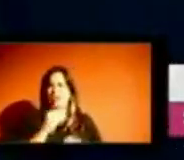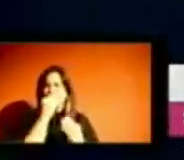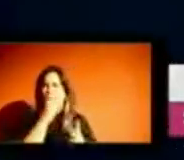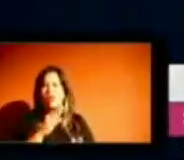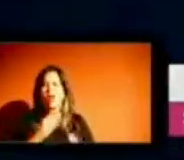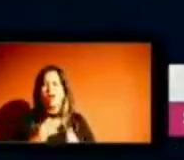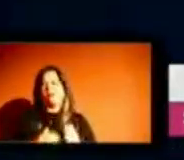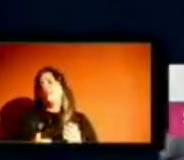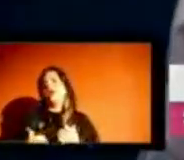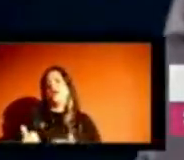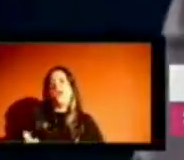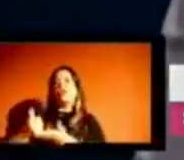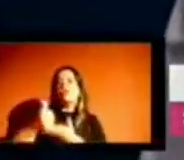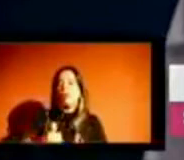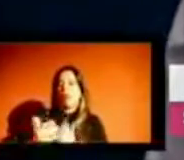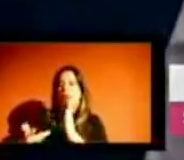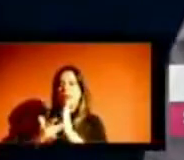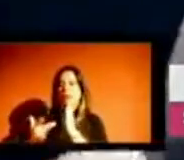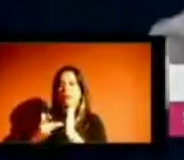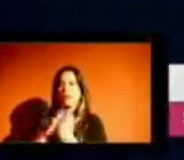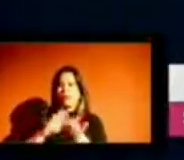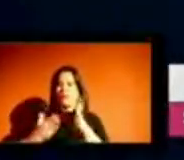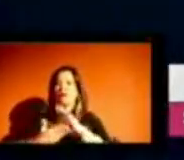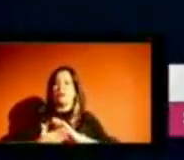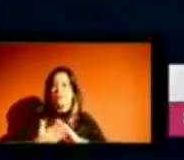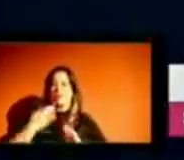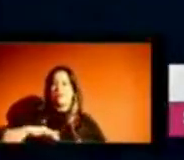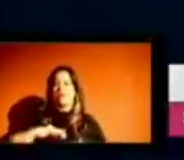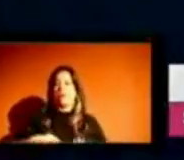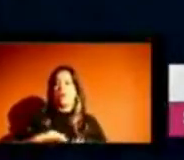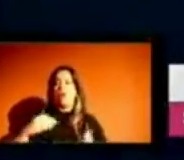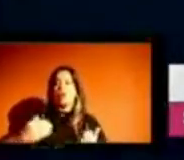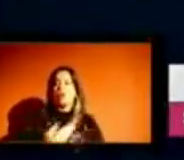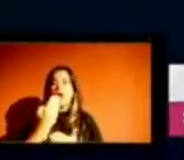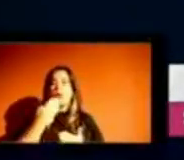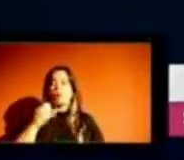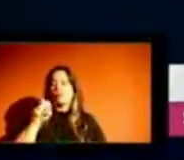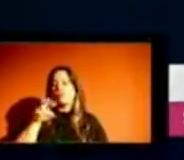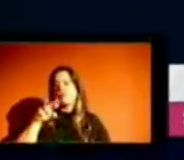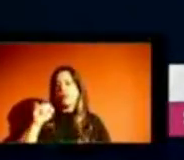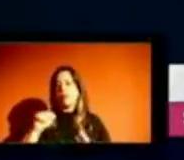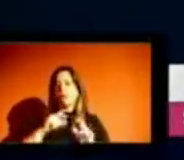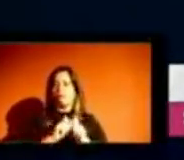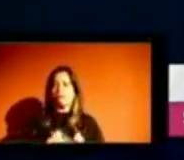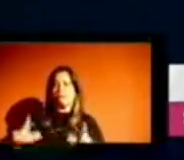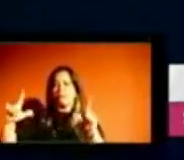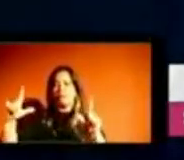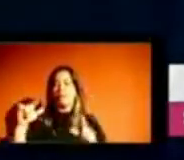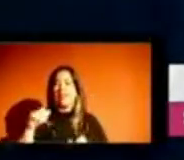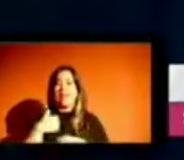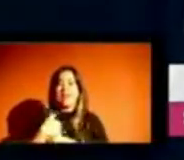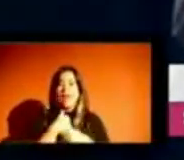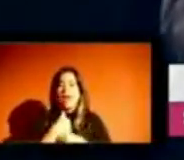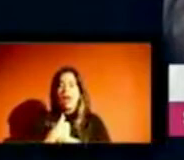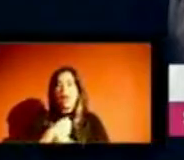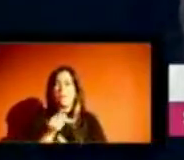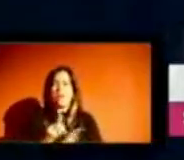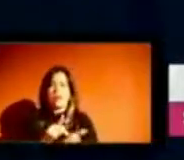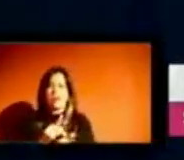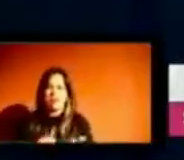de la digitalización. Evaluación de este nuevo lanzamiento en Suri. La erradicación de la